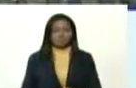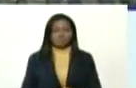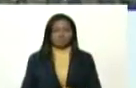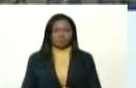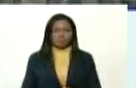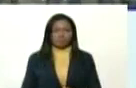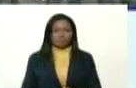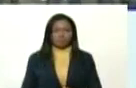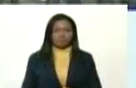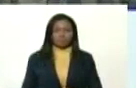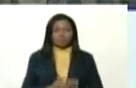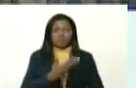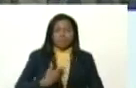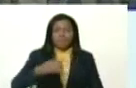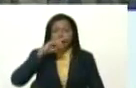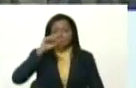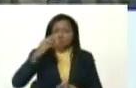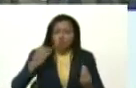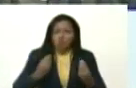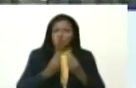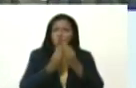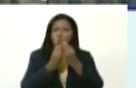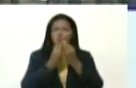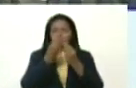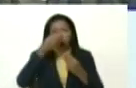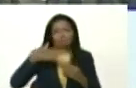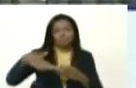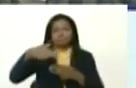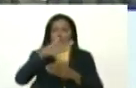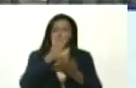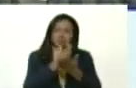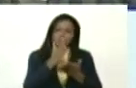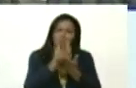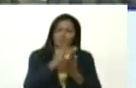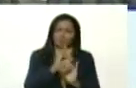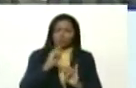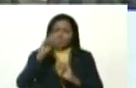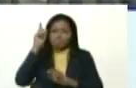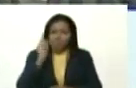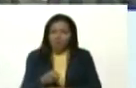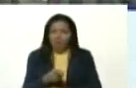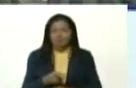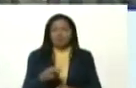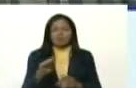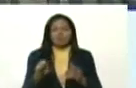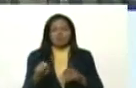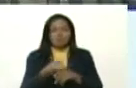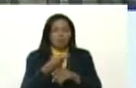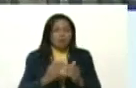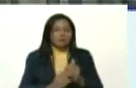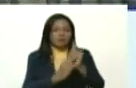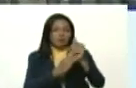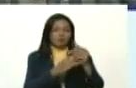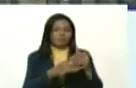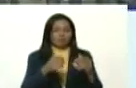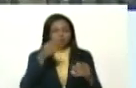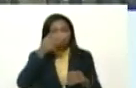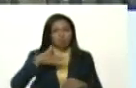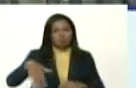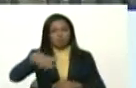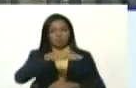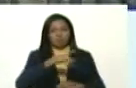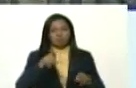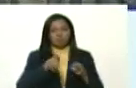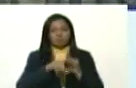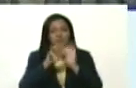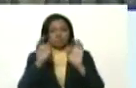siempre con el pueblo, junto al pueblo y para el pueblo, me dijo, gobernando siempre con el pueblo.